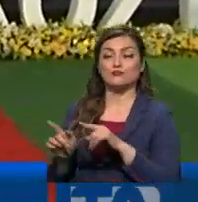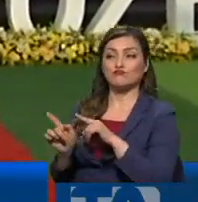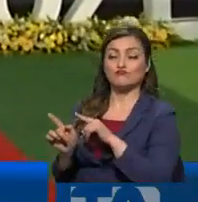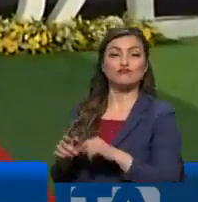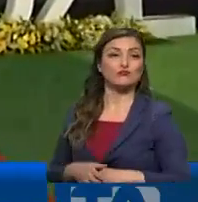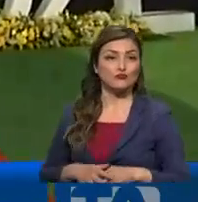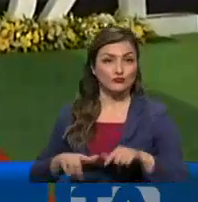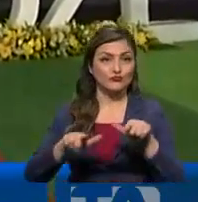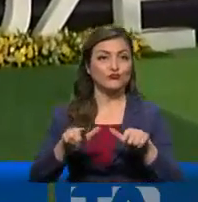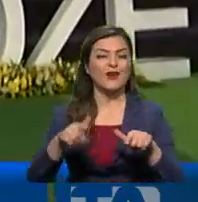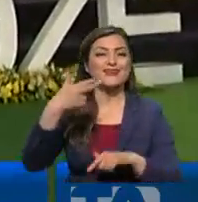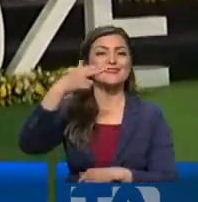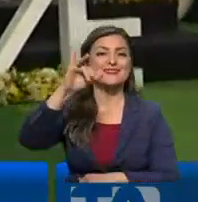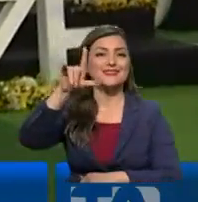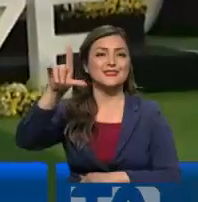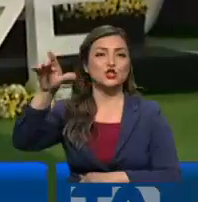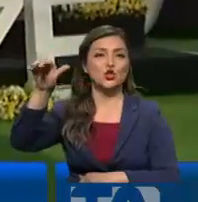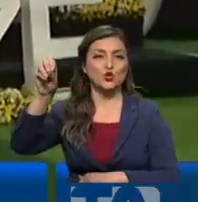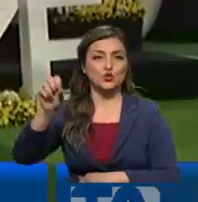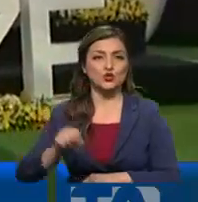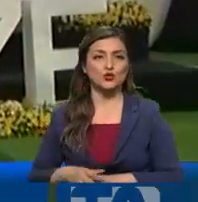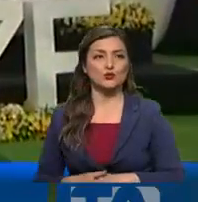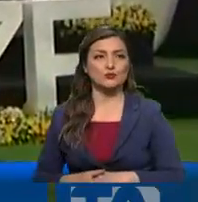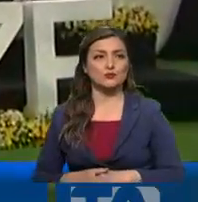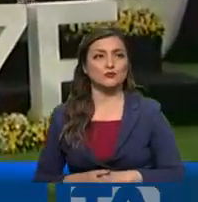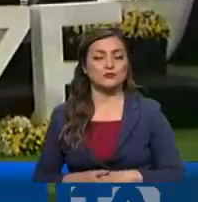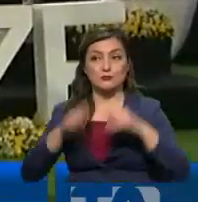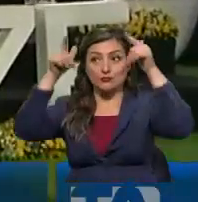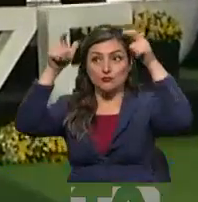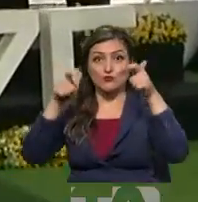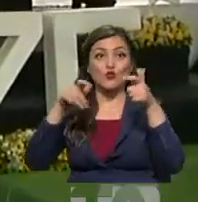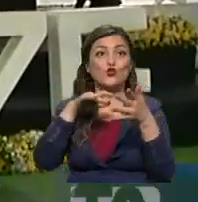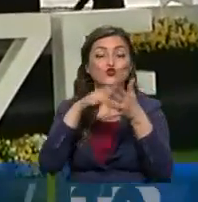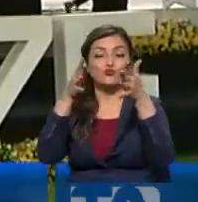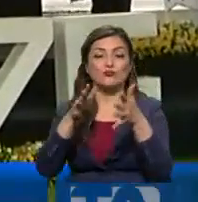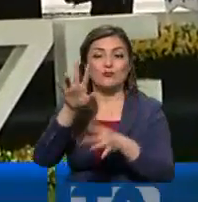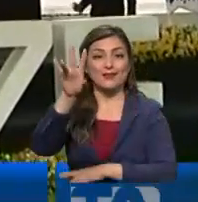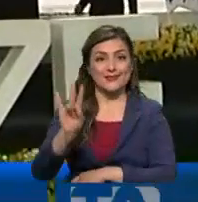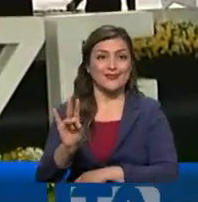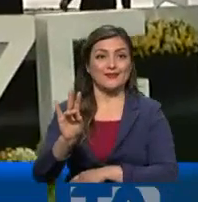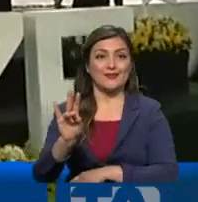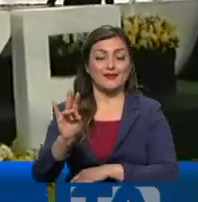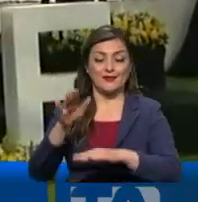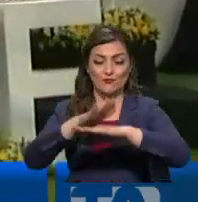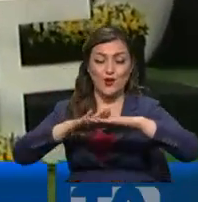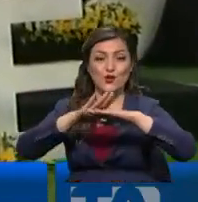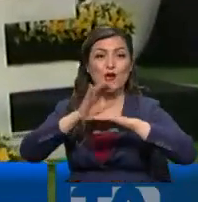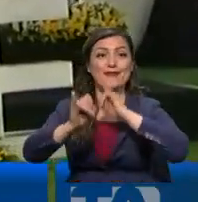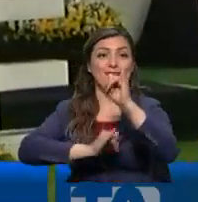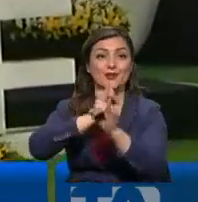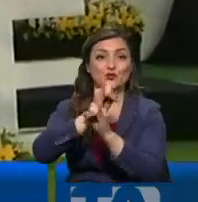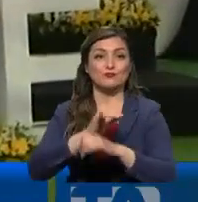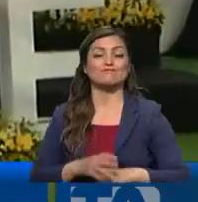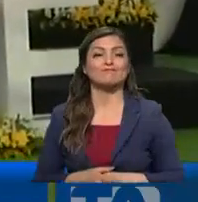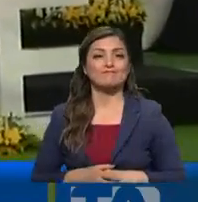Esto está ubicado en el Valle de los Chillos. Hoy aquí se gradúan 27 estudiantes del Bachillerato Internacional. Para